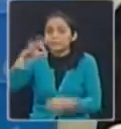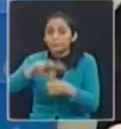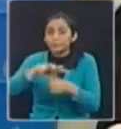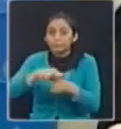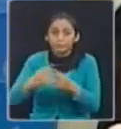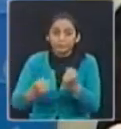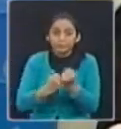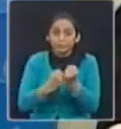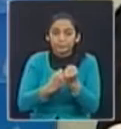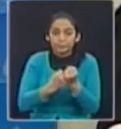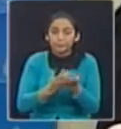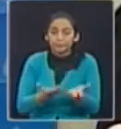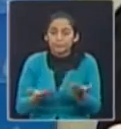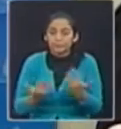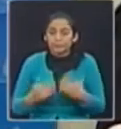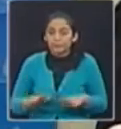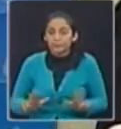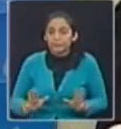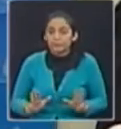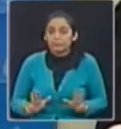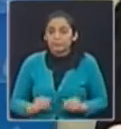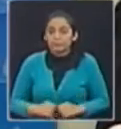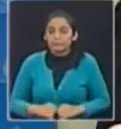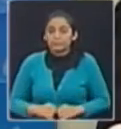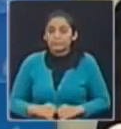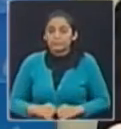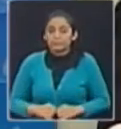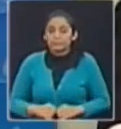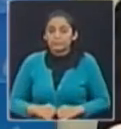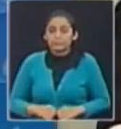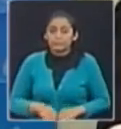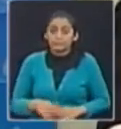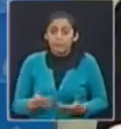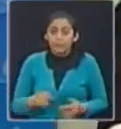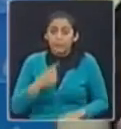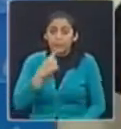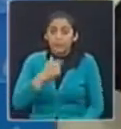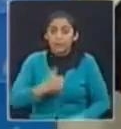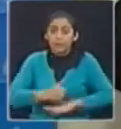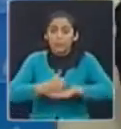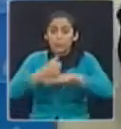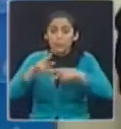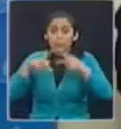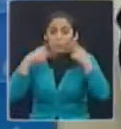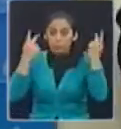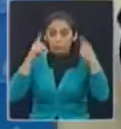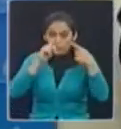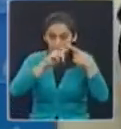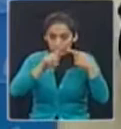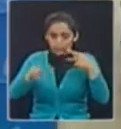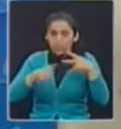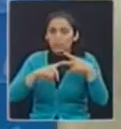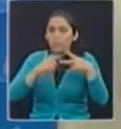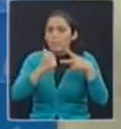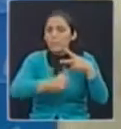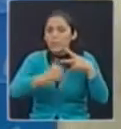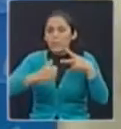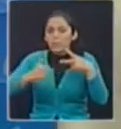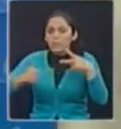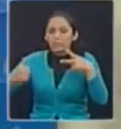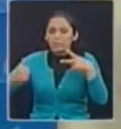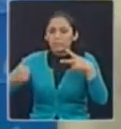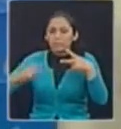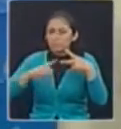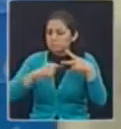voto del Partido Social Cristiano y de otros más? Dice que para ser candidato, entendamos bien la diferencia. Lo uno es